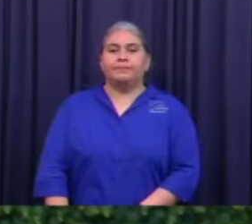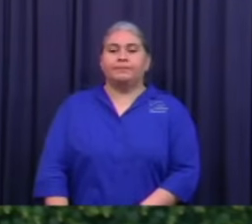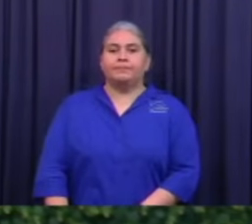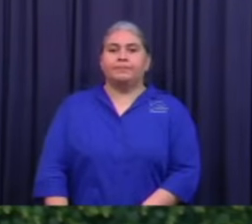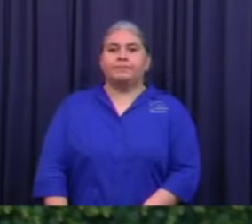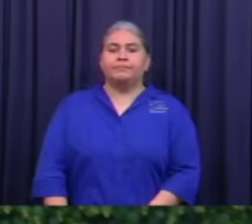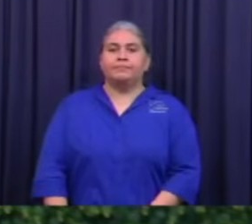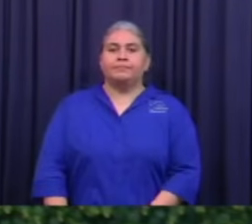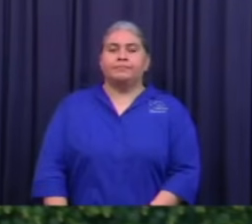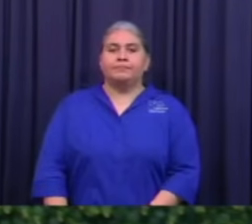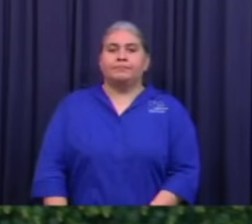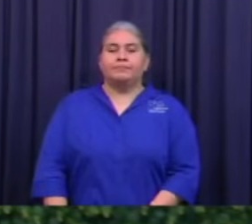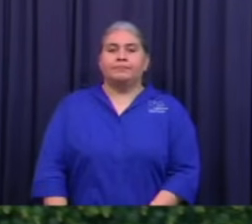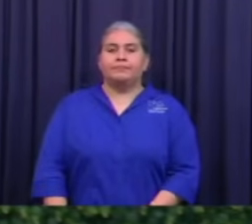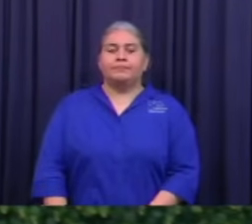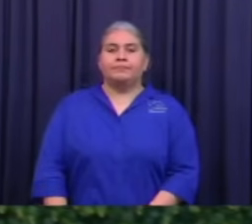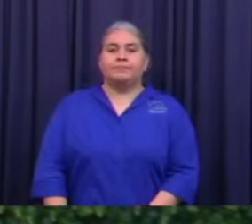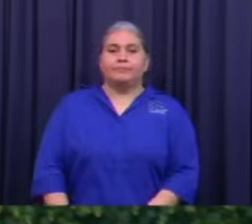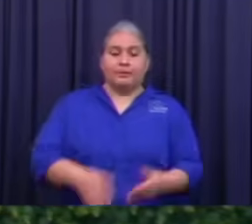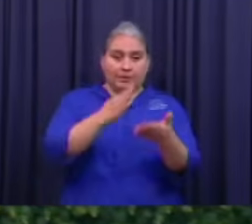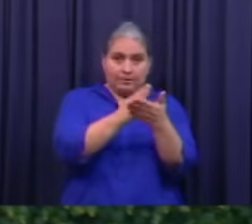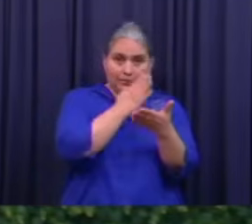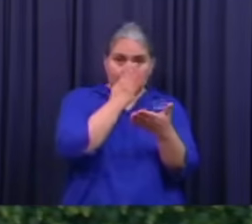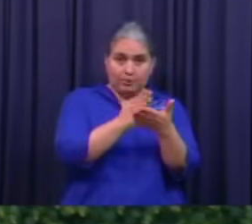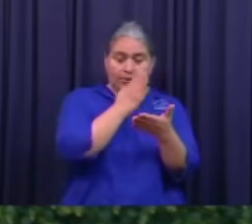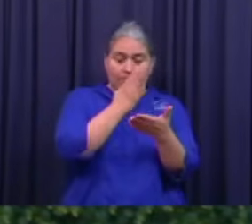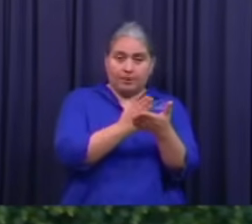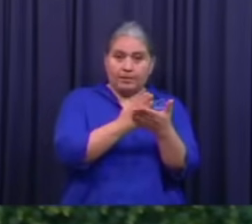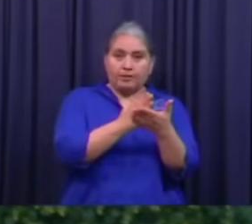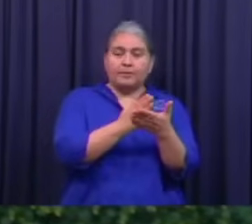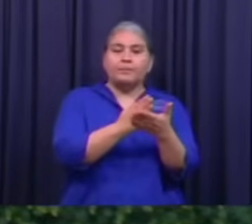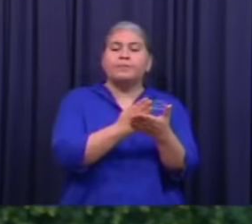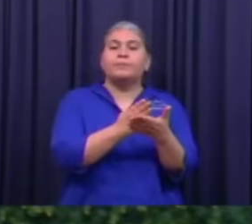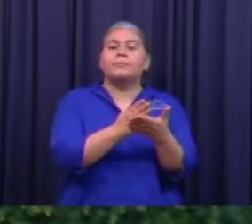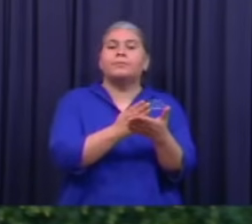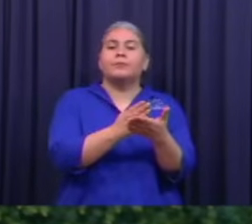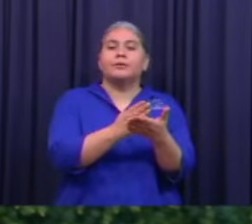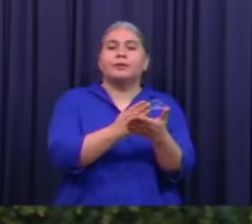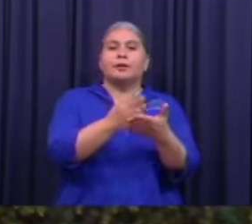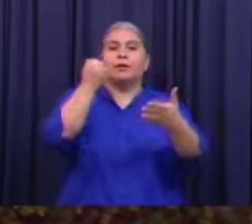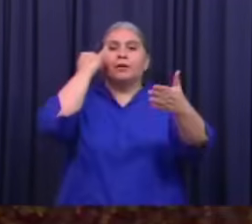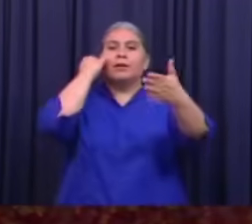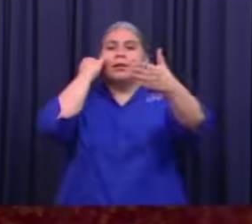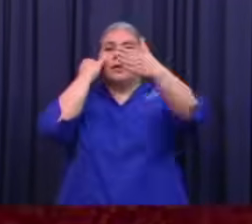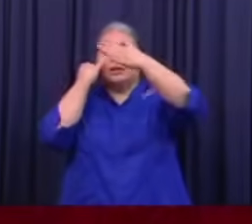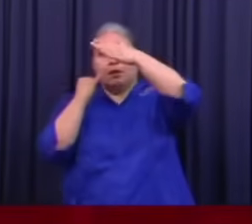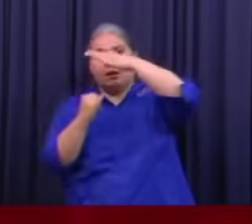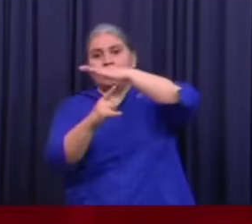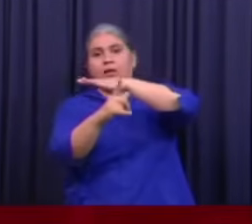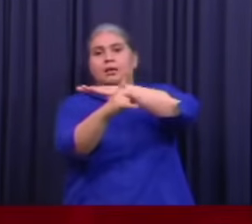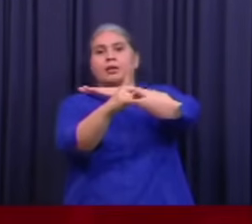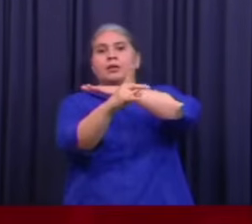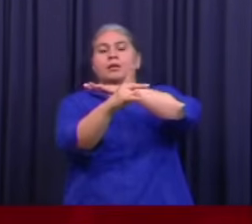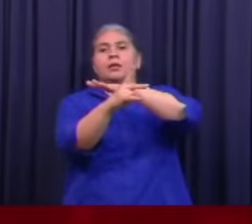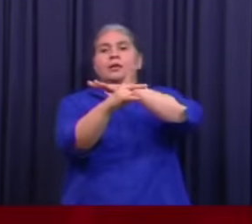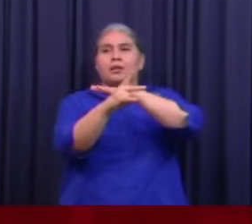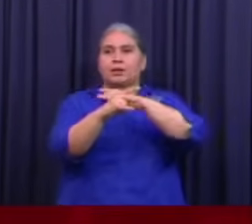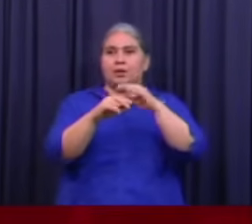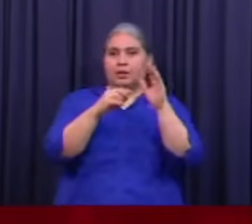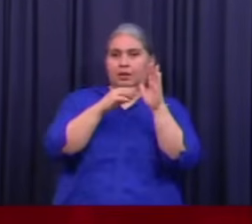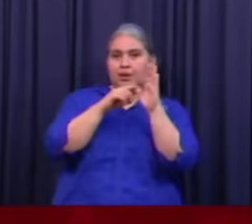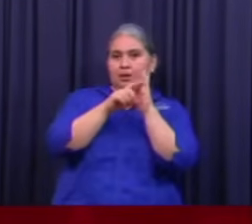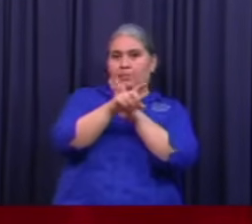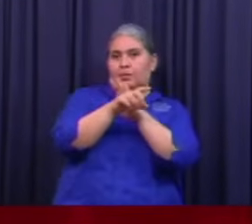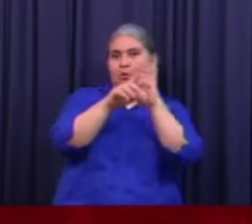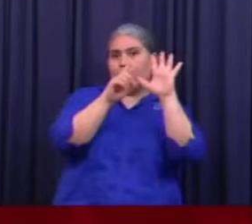hombre es es la Biblia prat Isaías 613 para comunicar la alegría a los que